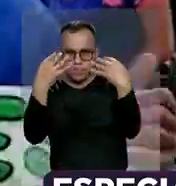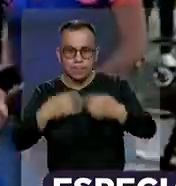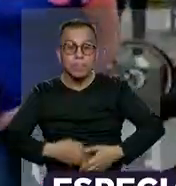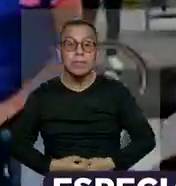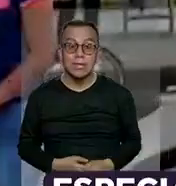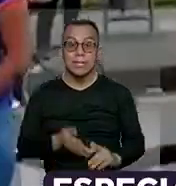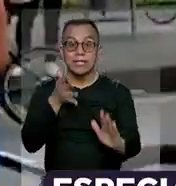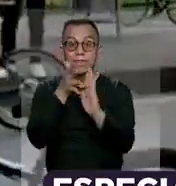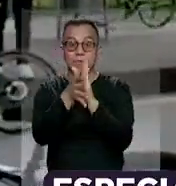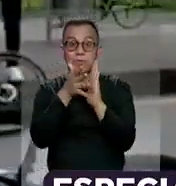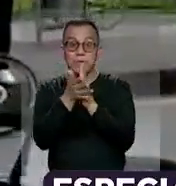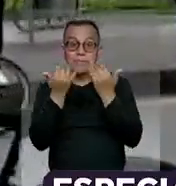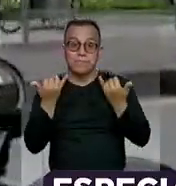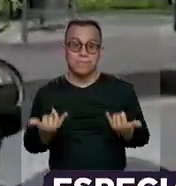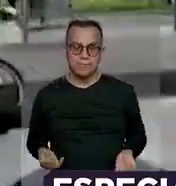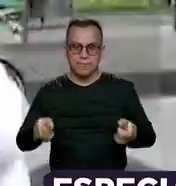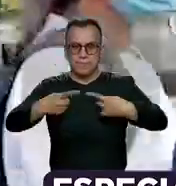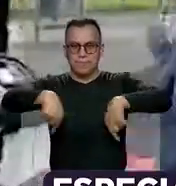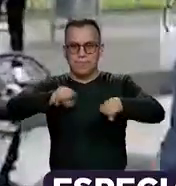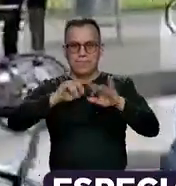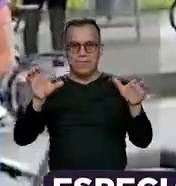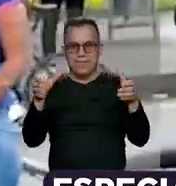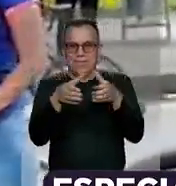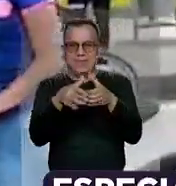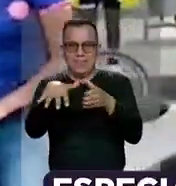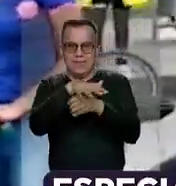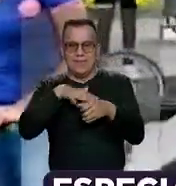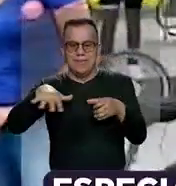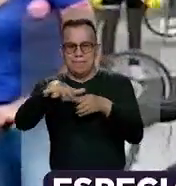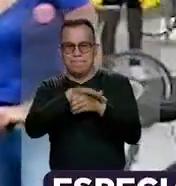la información que llevamos desde esta zona de